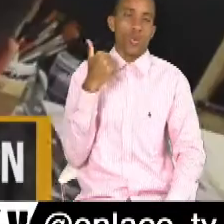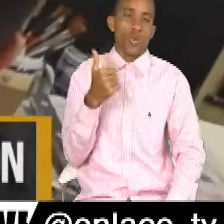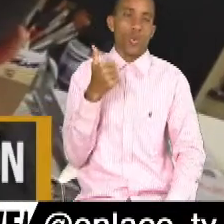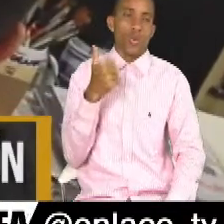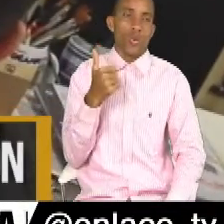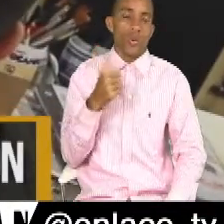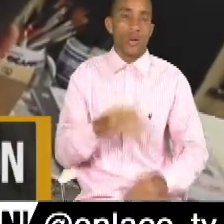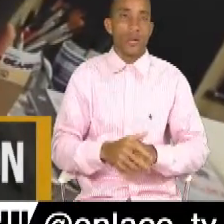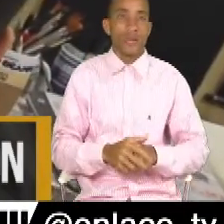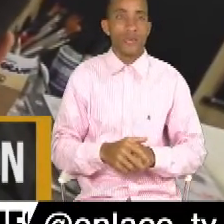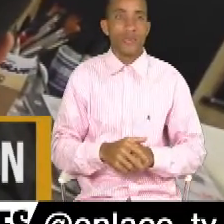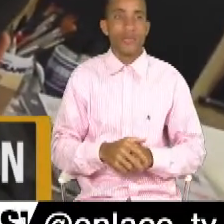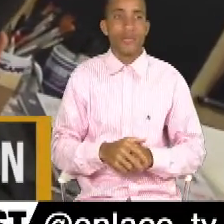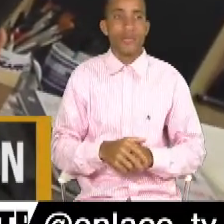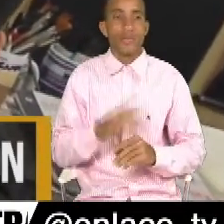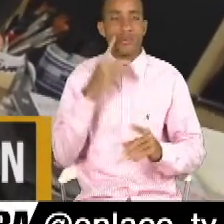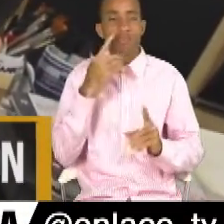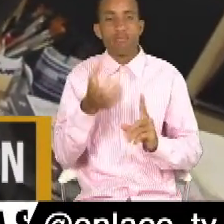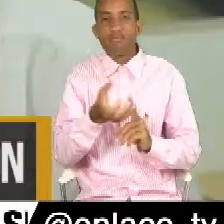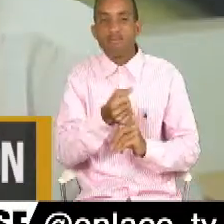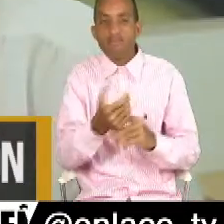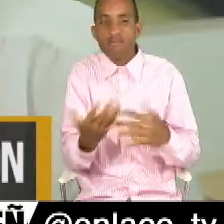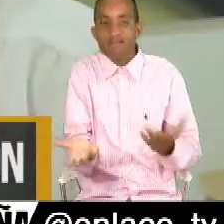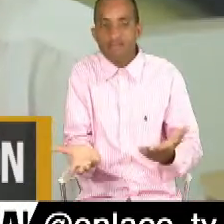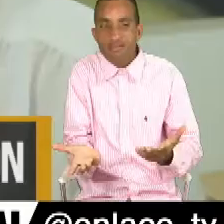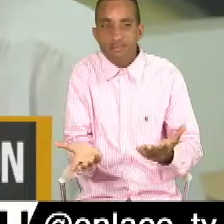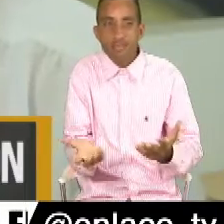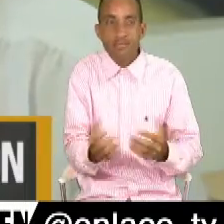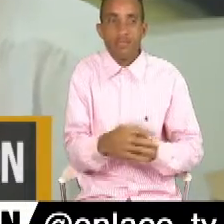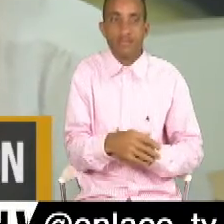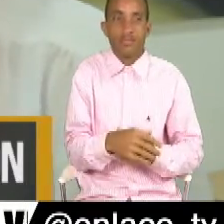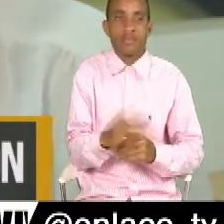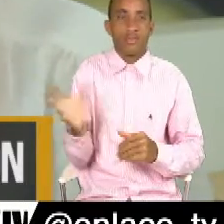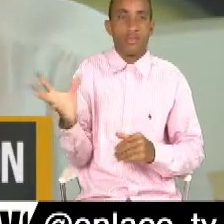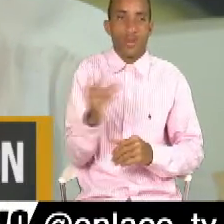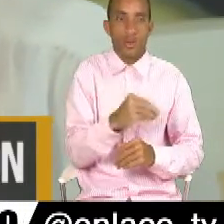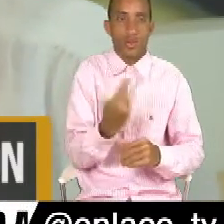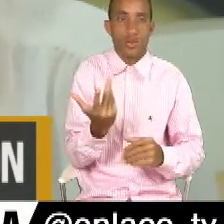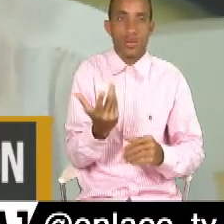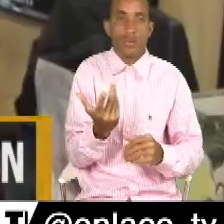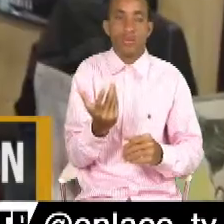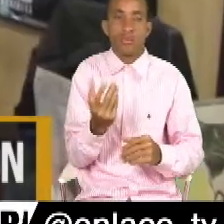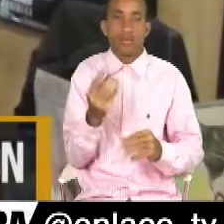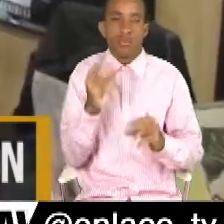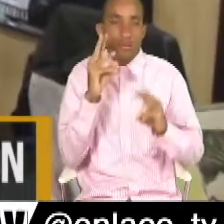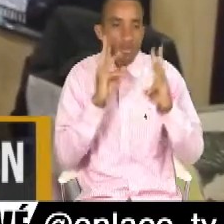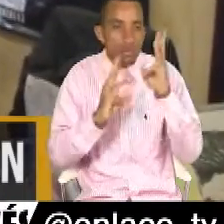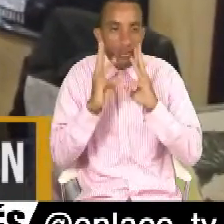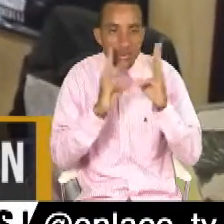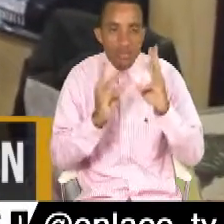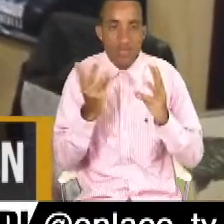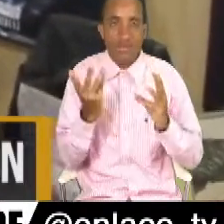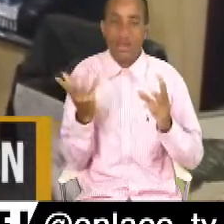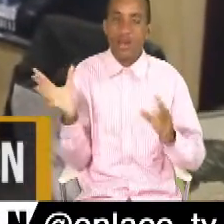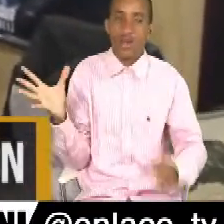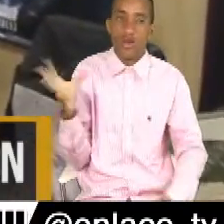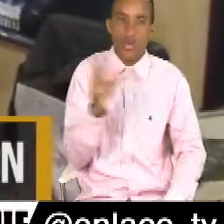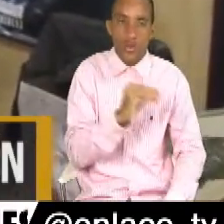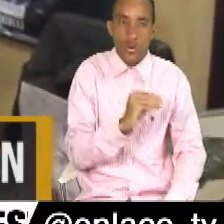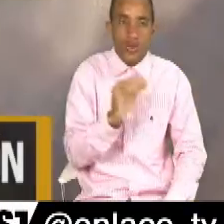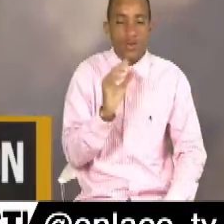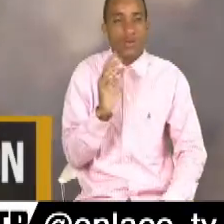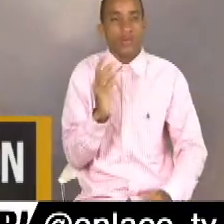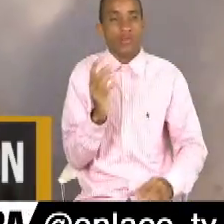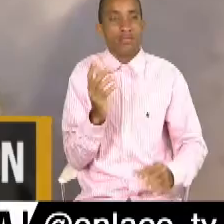espectacular, donde encontramos todo lo relacionado al cómic, a las series de televisión que están en su